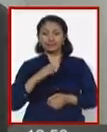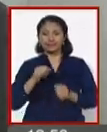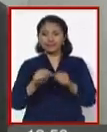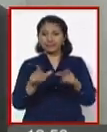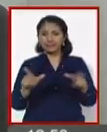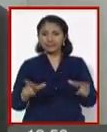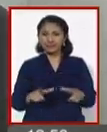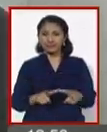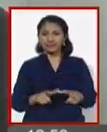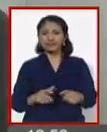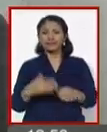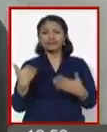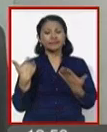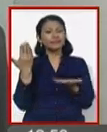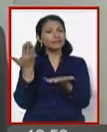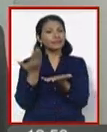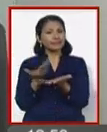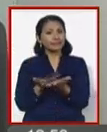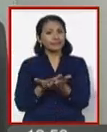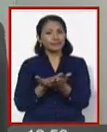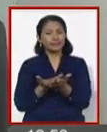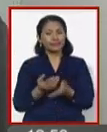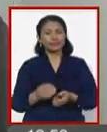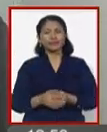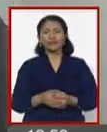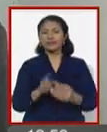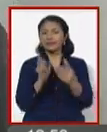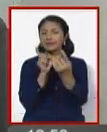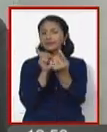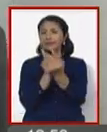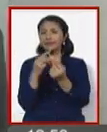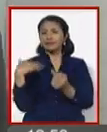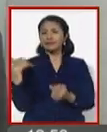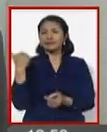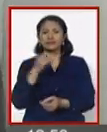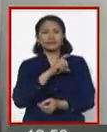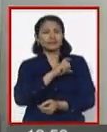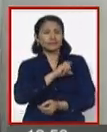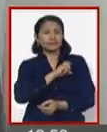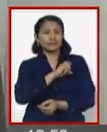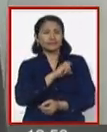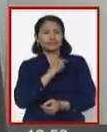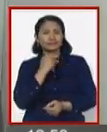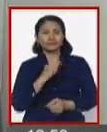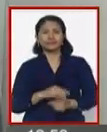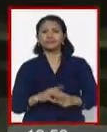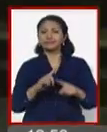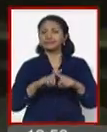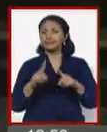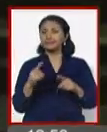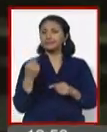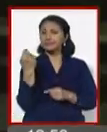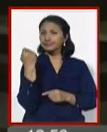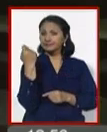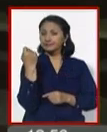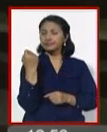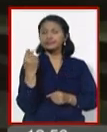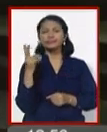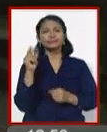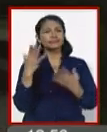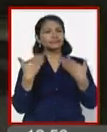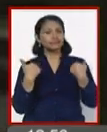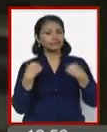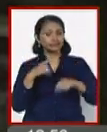municipio. Bueno, hemos venido a entrevistarnos con el comandante departamental de la policía, pero entendemos que no